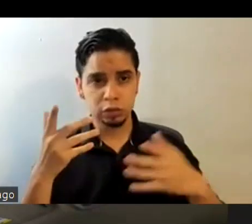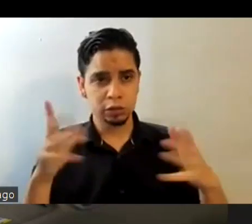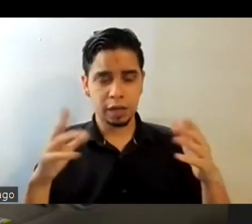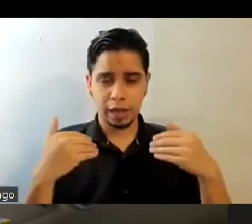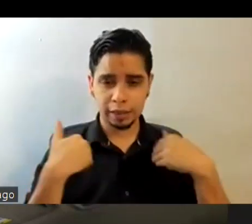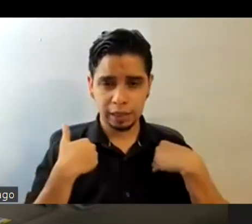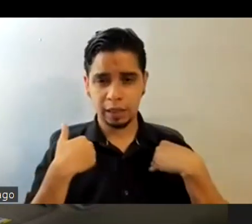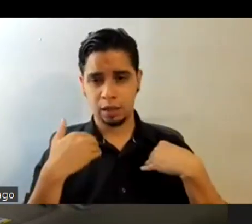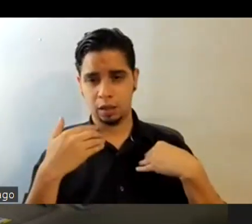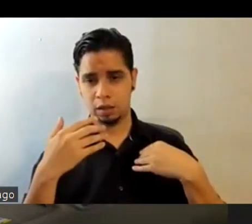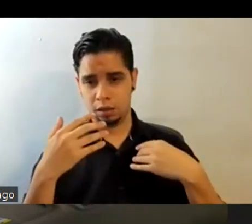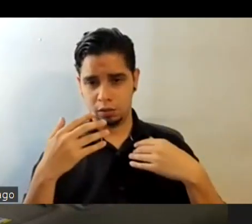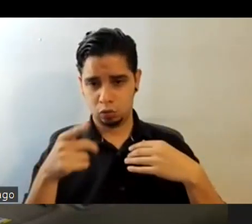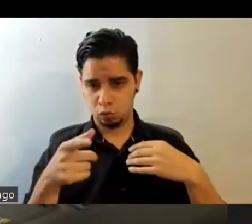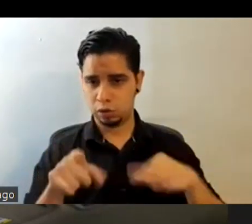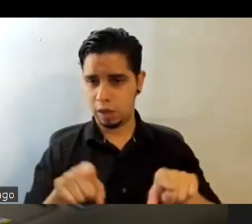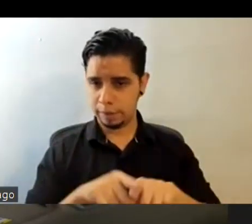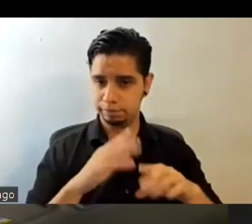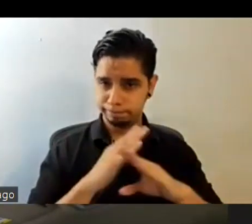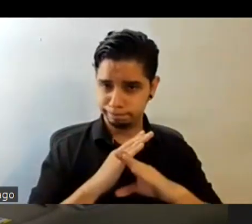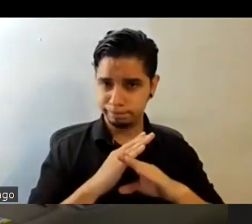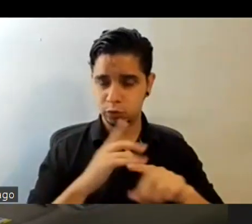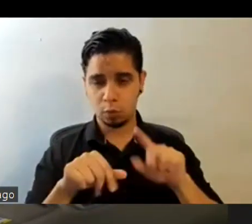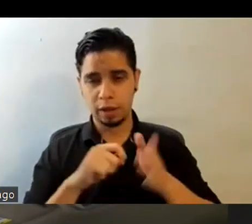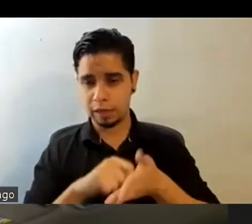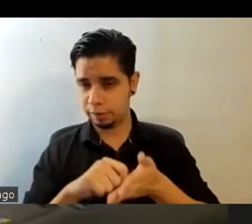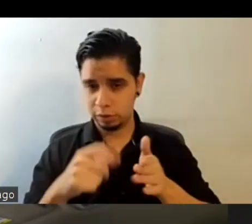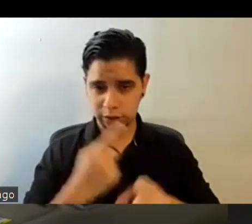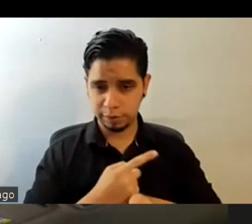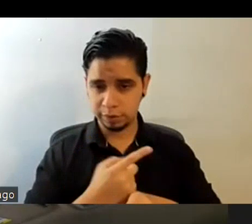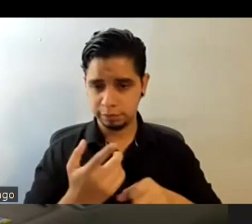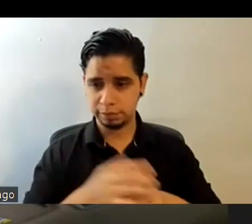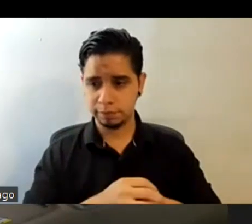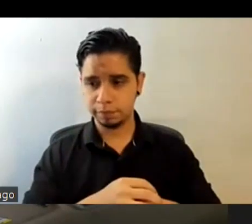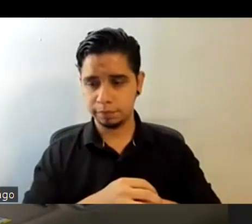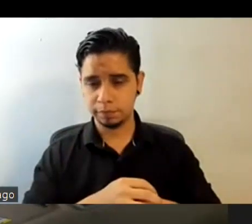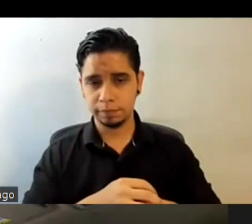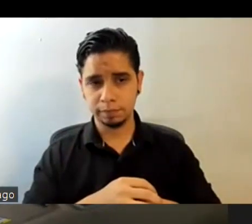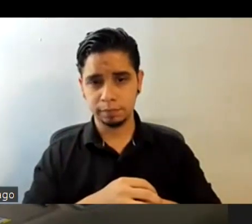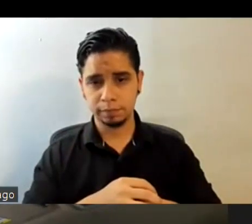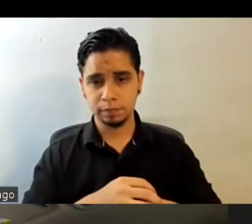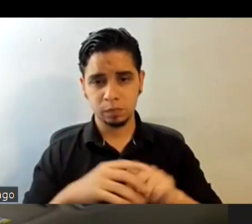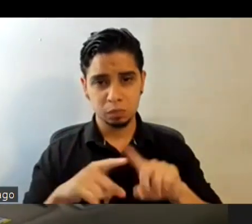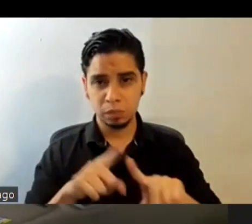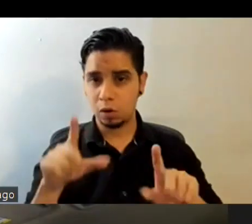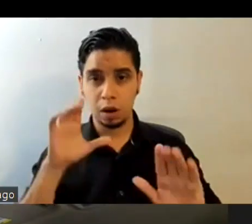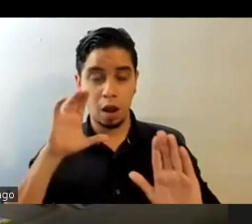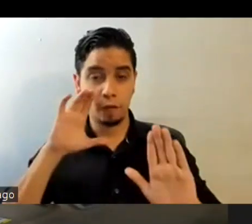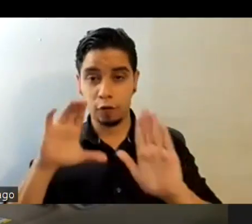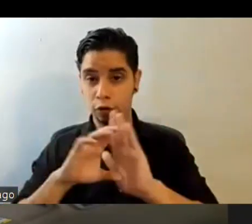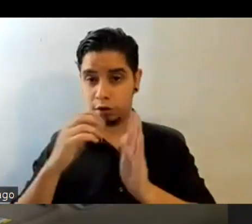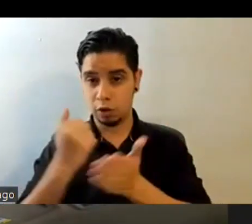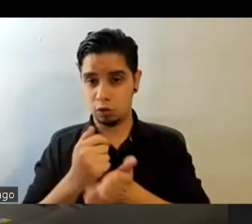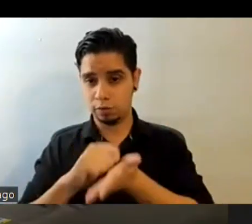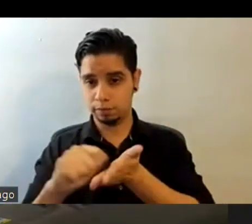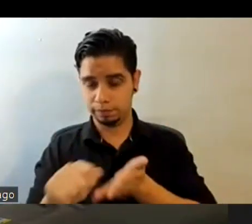como un pequeño tranque escribiendo con la pandemia, sí, pero la foto te da el pie, ¿no? Sí,